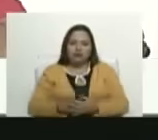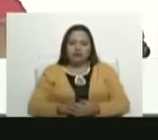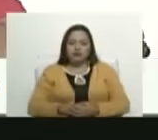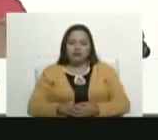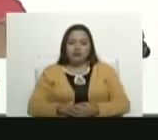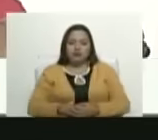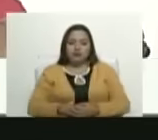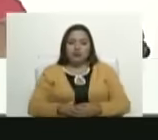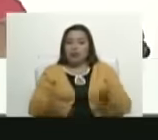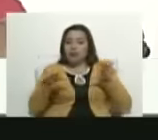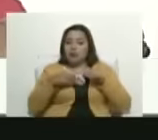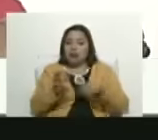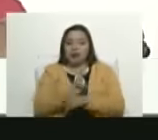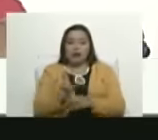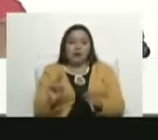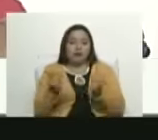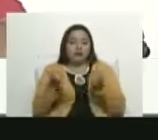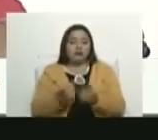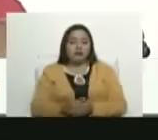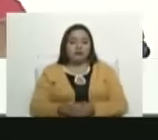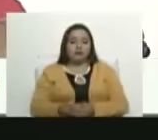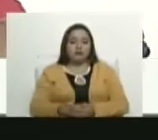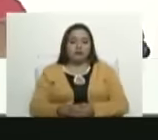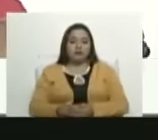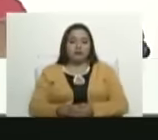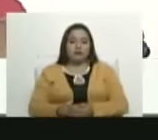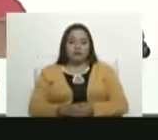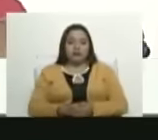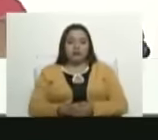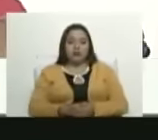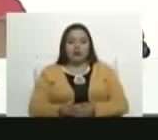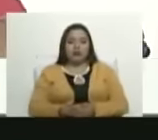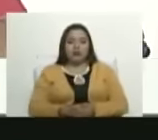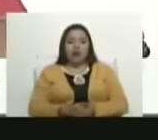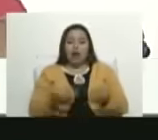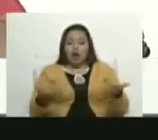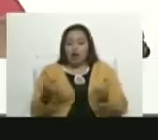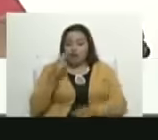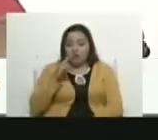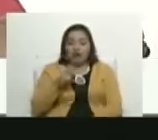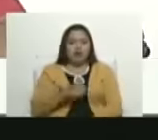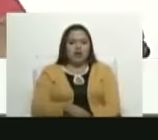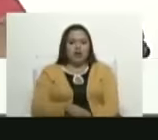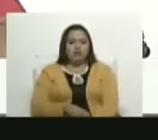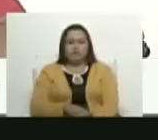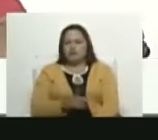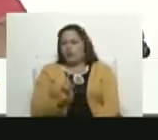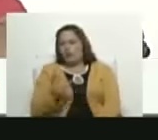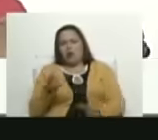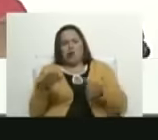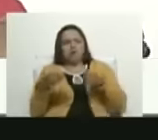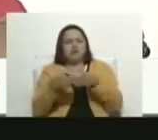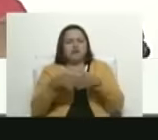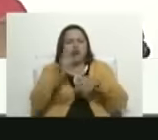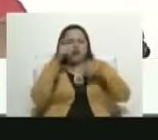los que los reconocieron inmediatamente. No, hoy día tú los ves declarando, ah, los chavistas fueron que entregaron